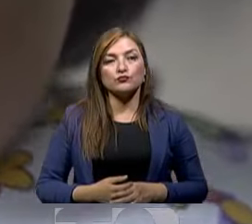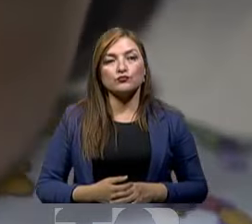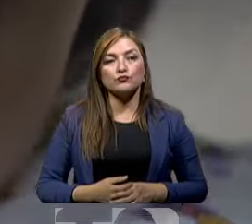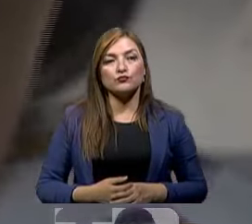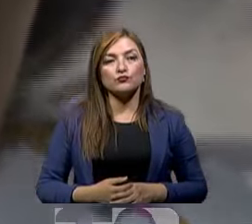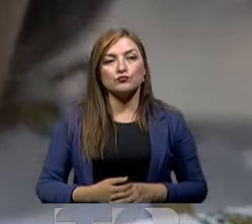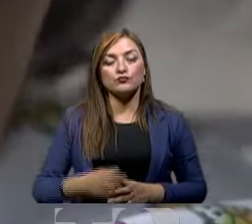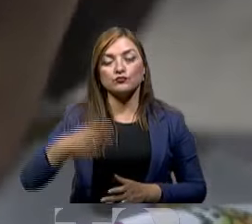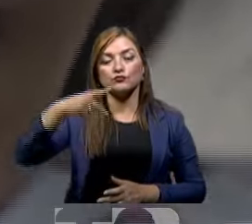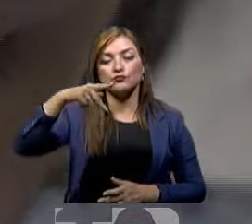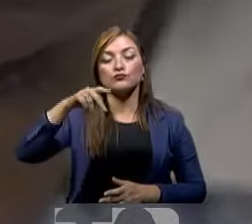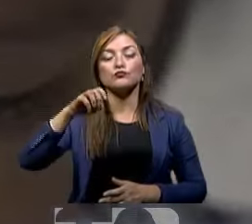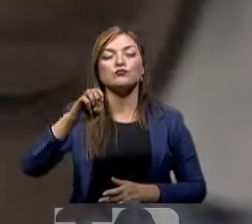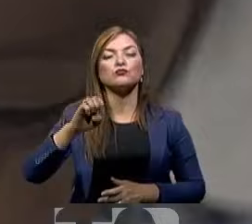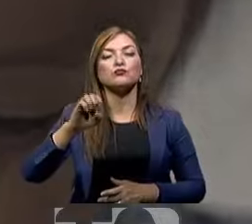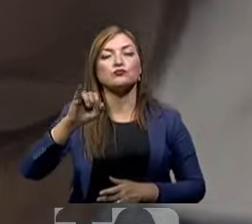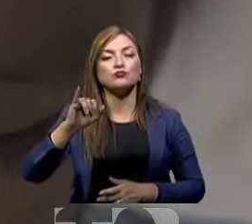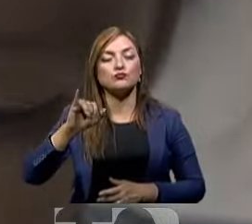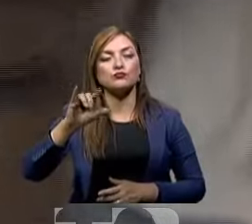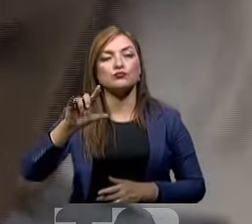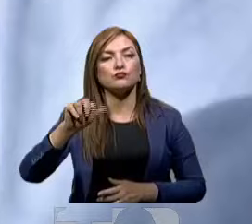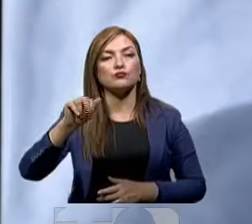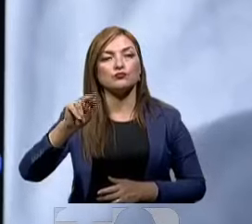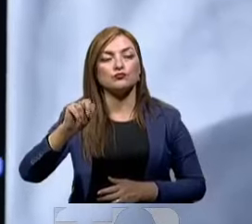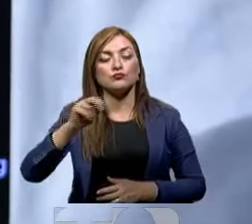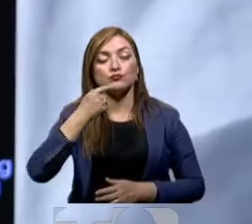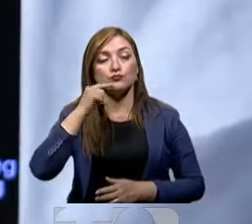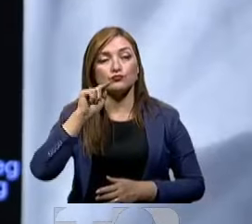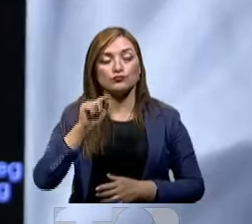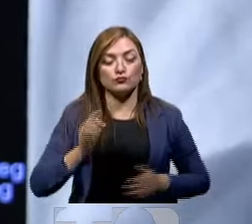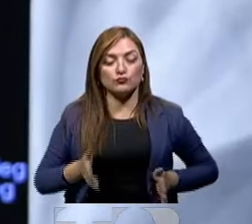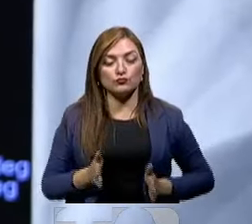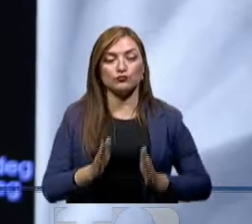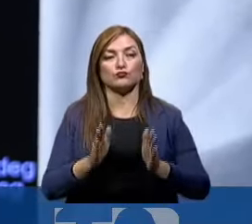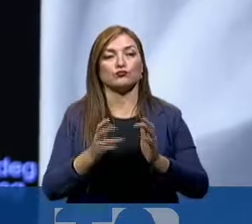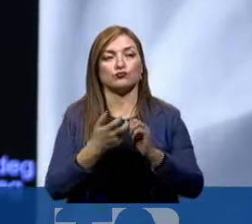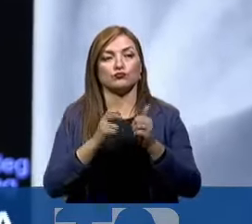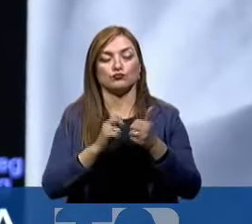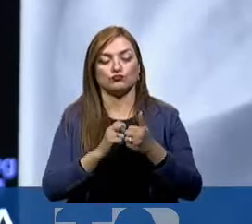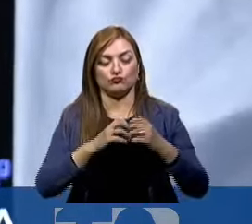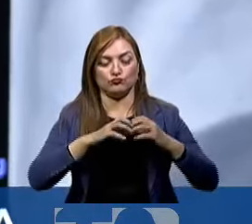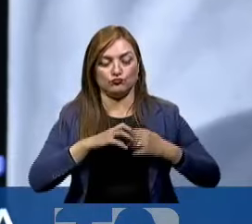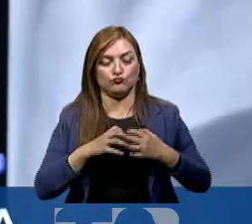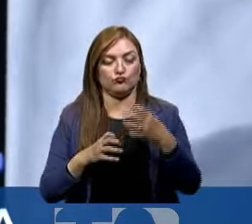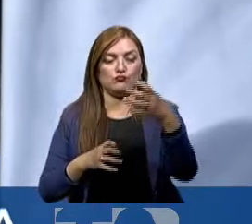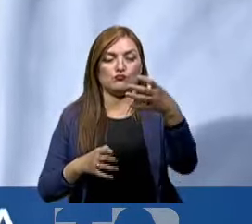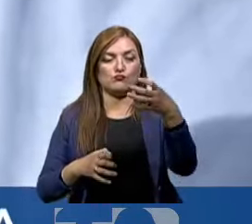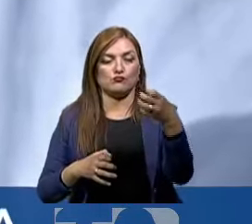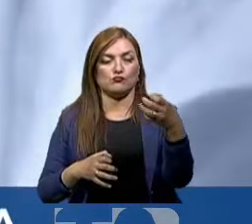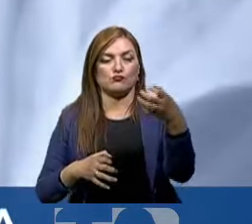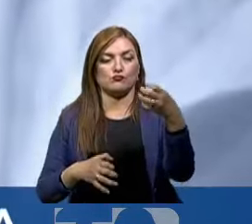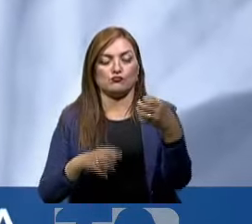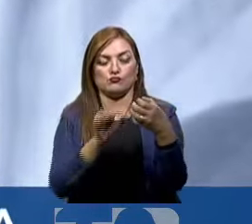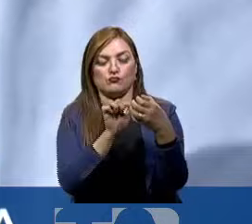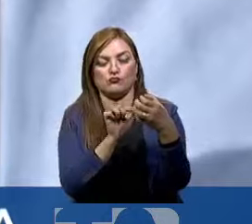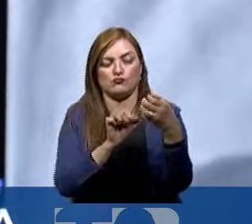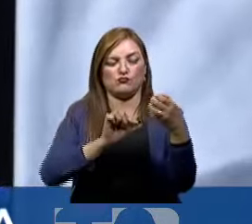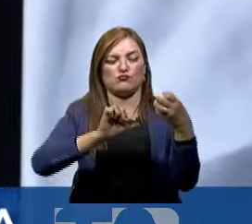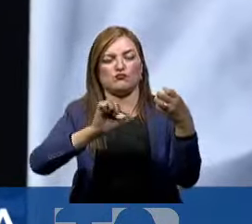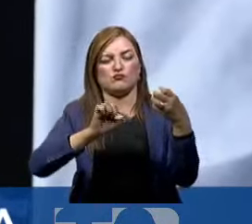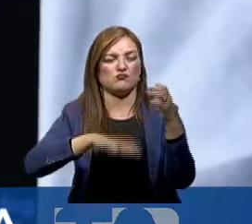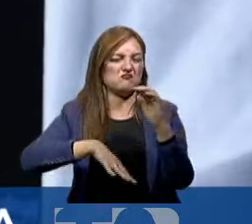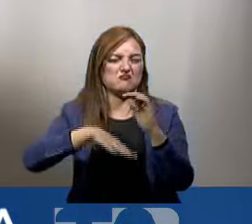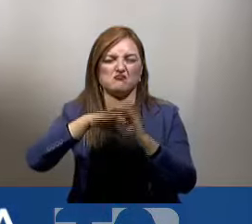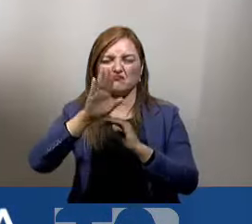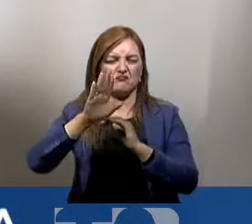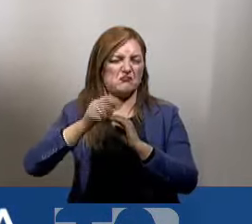Ella es Kaylin y desde el nacimiento fue diagnosticada con persistencia del conducto arterioso, la cardiopatía congénita más frecuente a